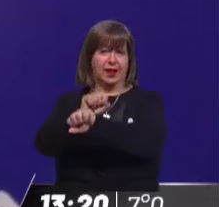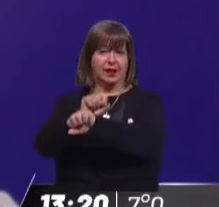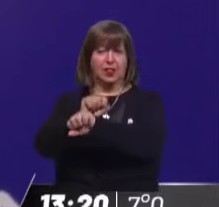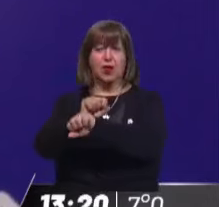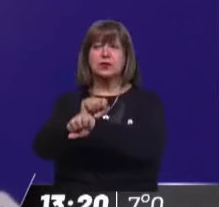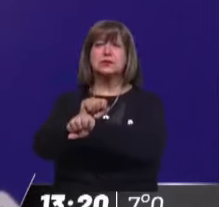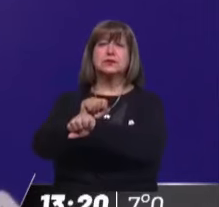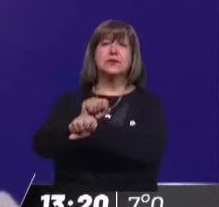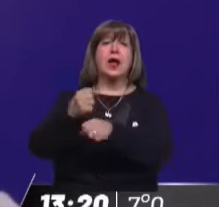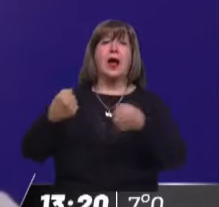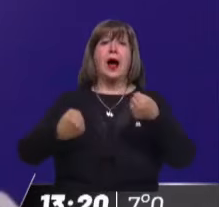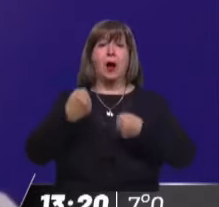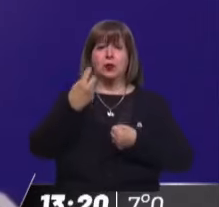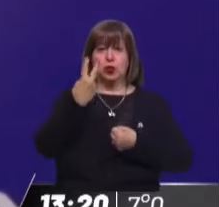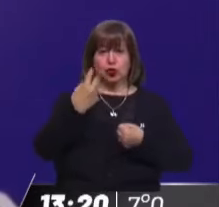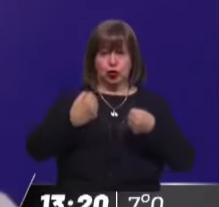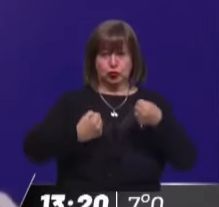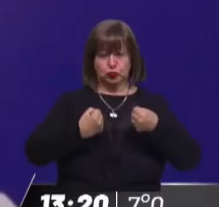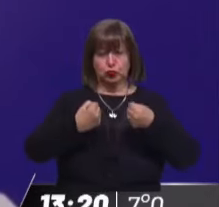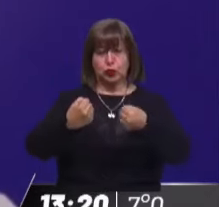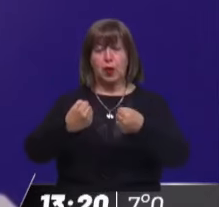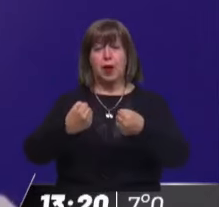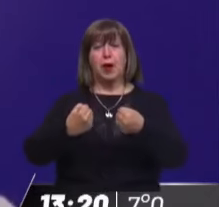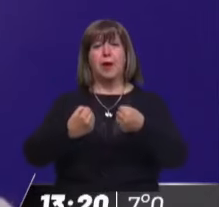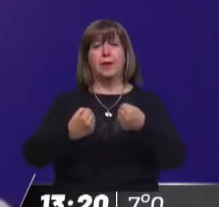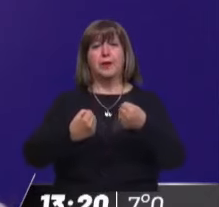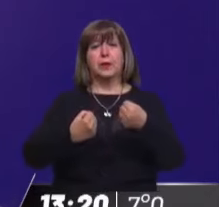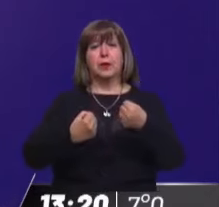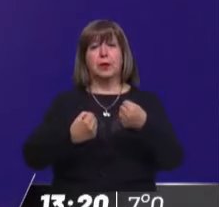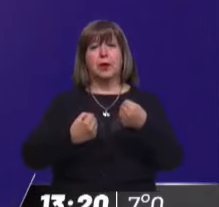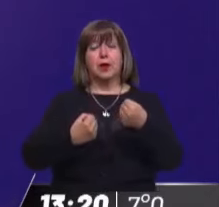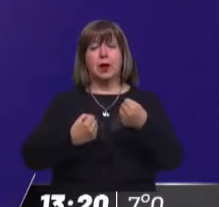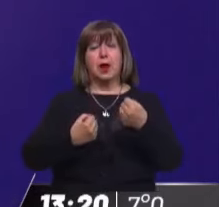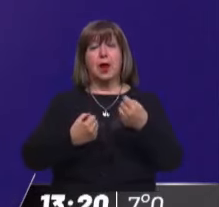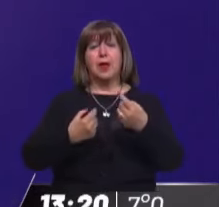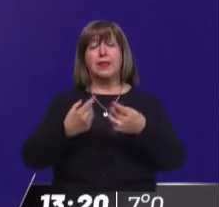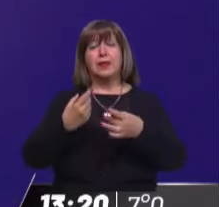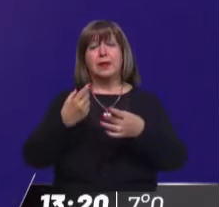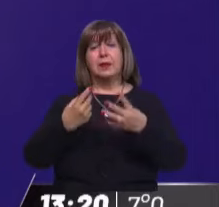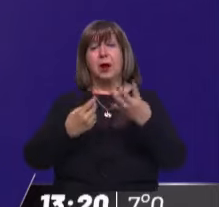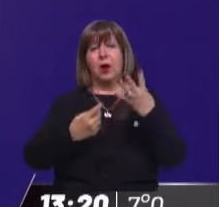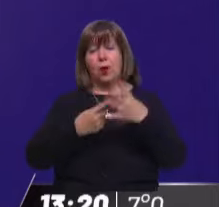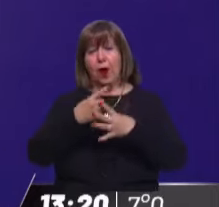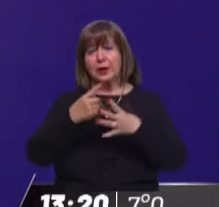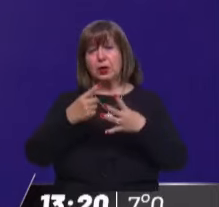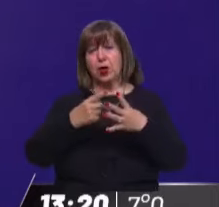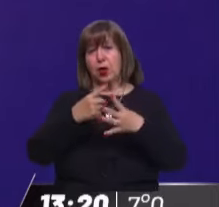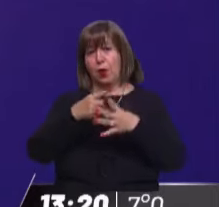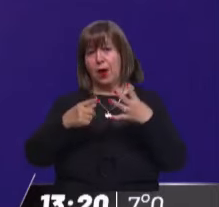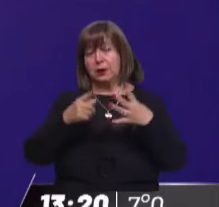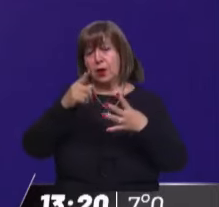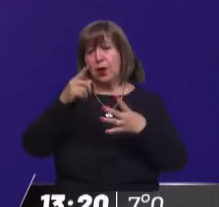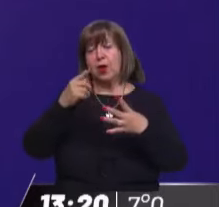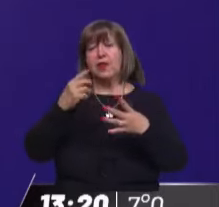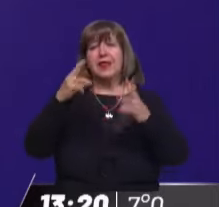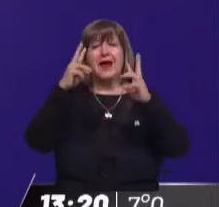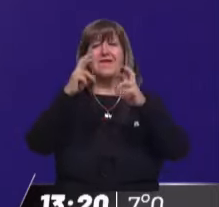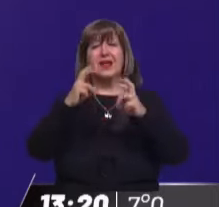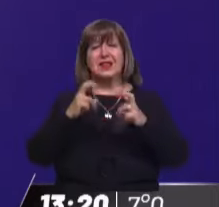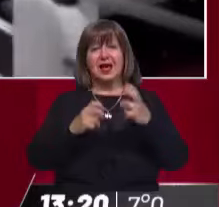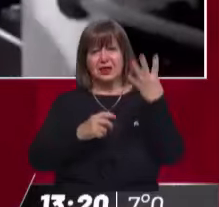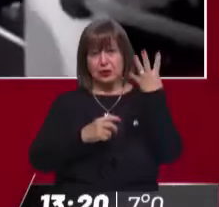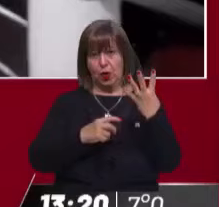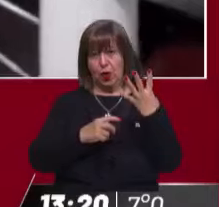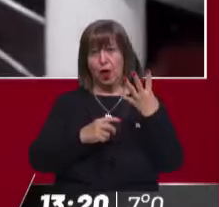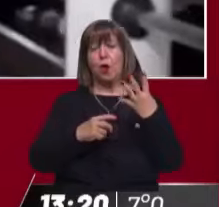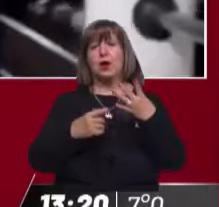ser dos vehículos, van a ser cuatro miembros de la Dirección de Investigaciones, que son los encargados de ir